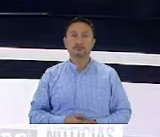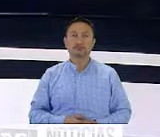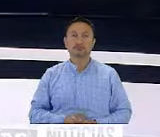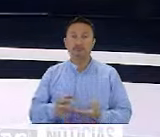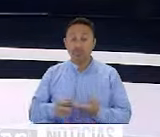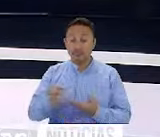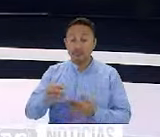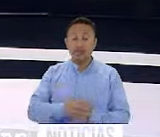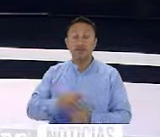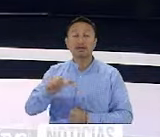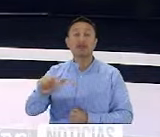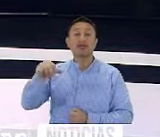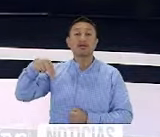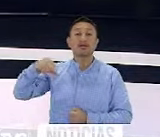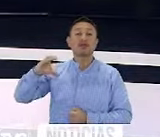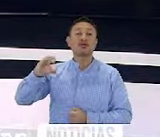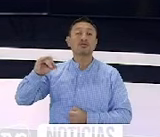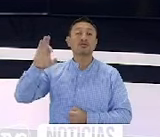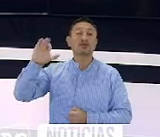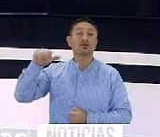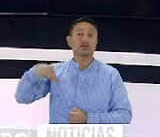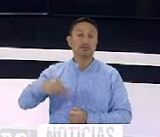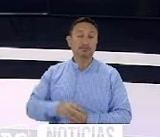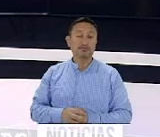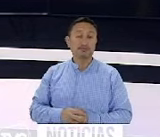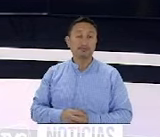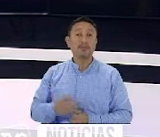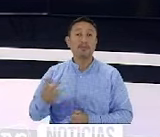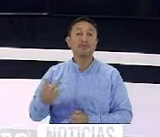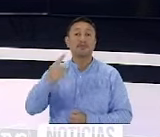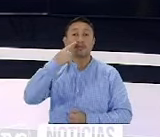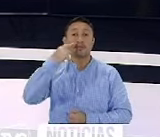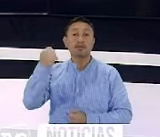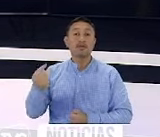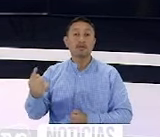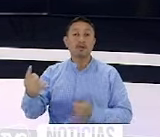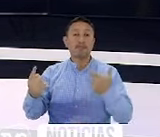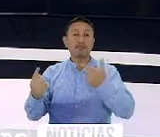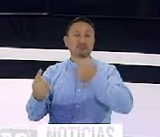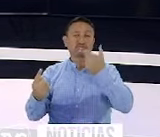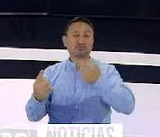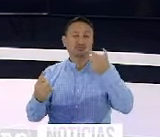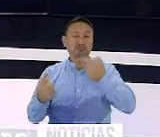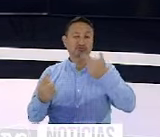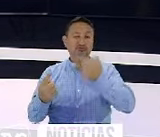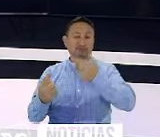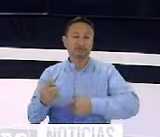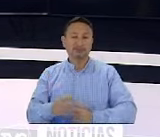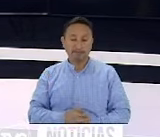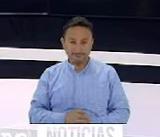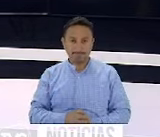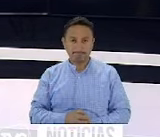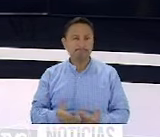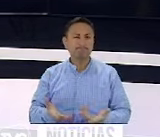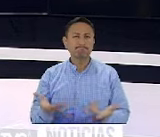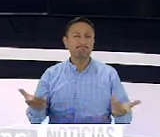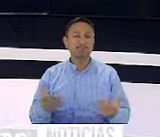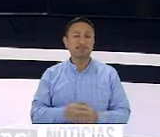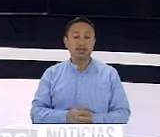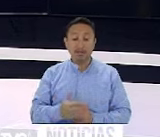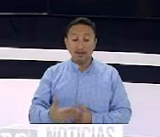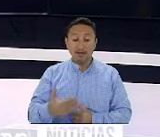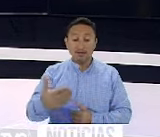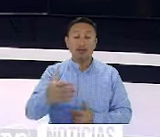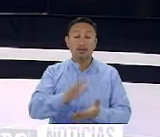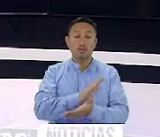Anconcito, perteneciente al cantón Salinas, dos hombres fueron acribillados al estilo sicariato. El hecho ocurrió frente a una escuela.